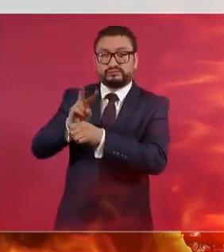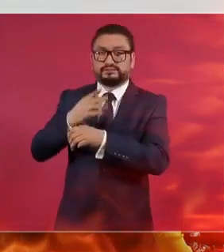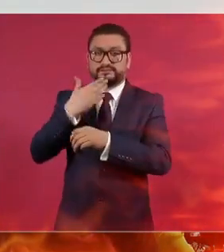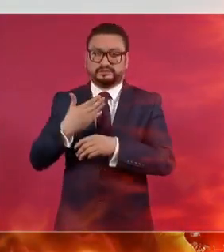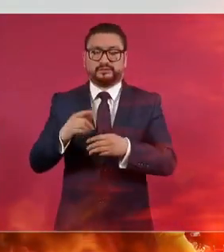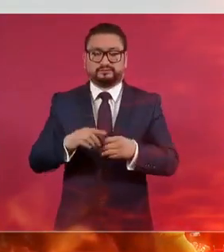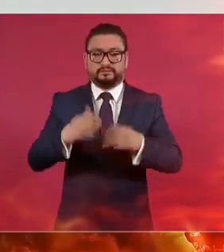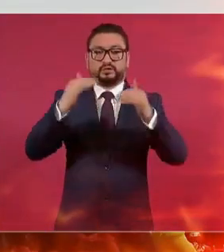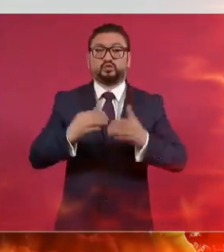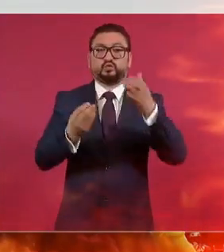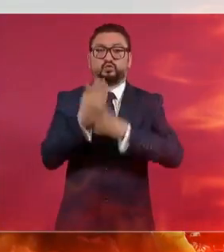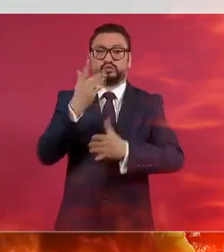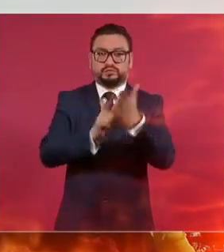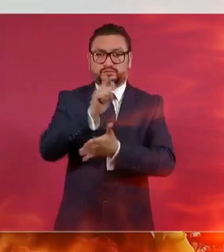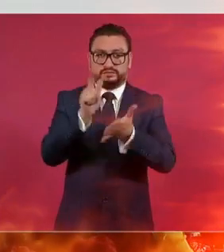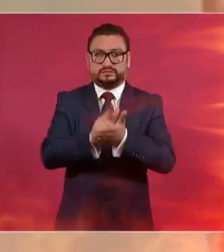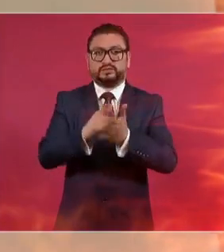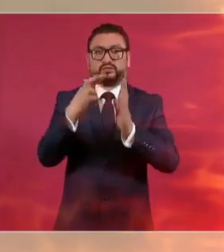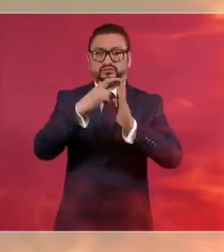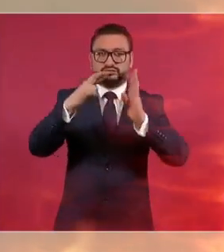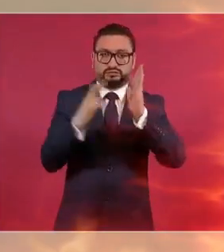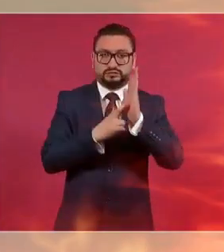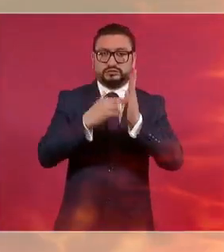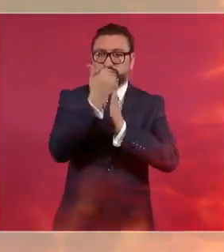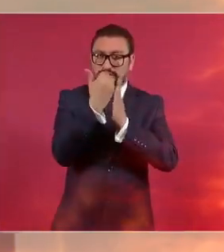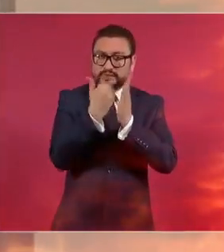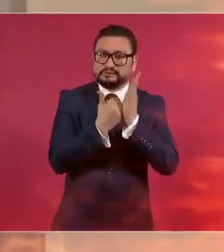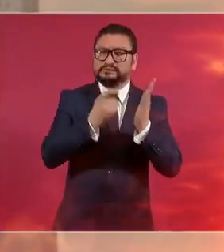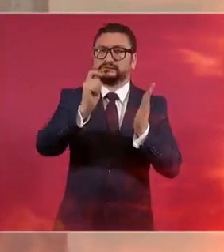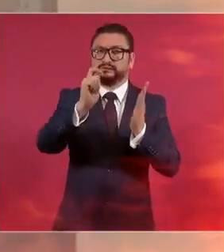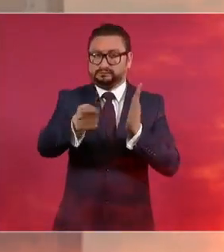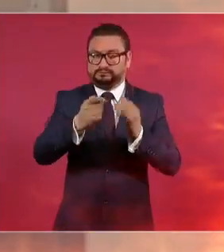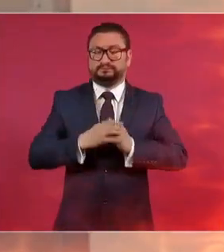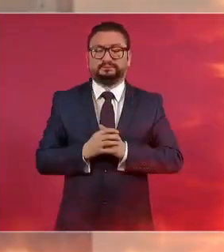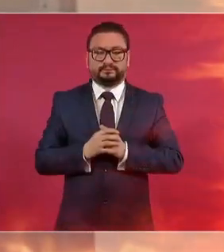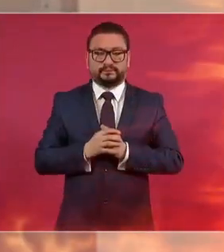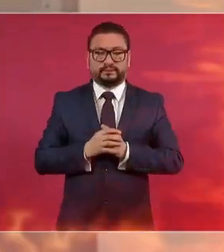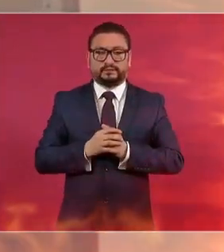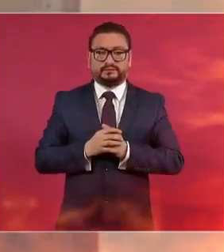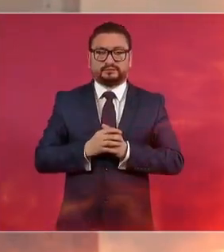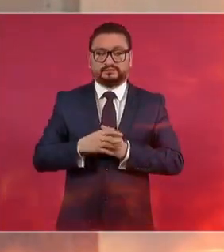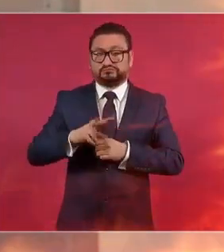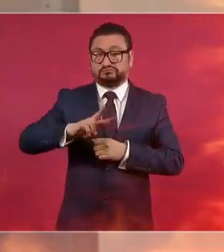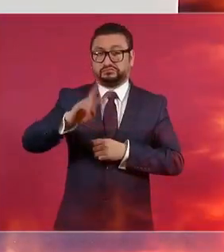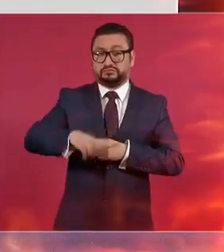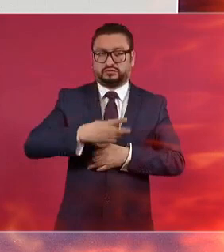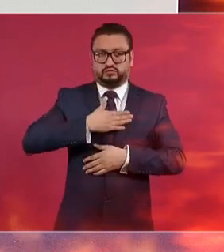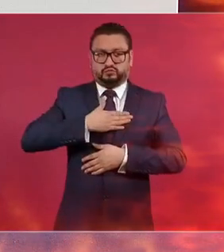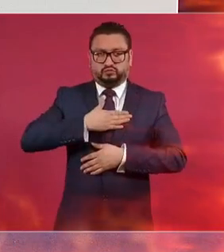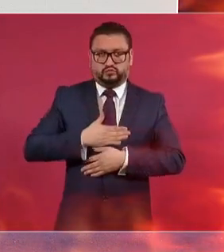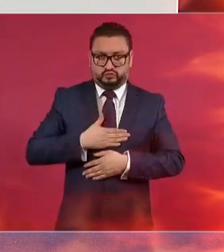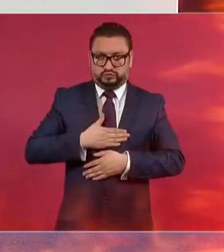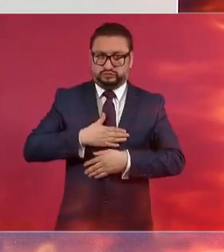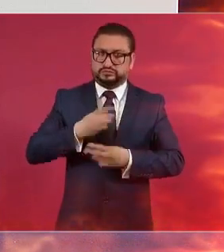Unión. Dice que el proceso electoral y los resultados de la elección pues van a intervenir en esto. El Senado será el que va a verificar que todas